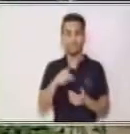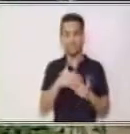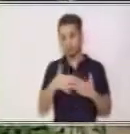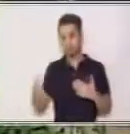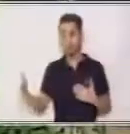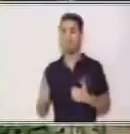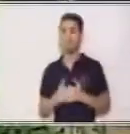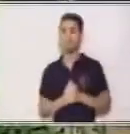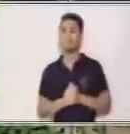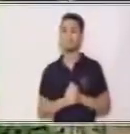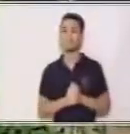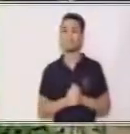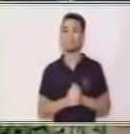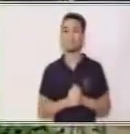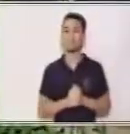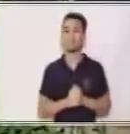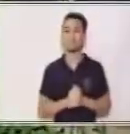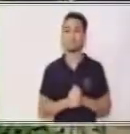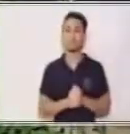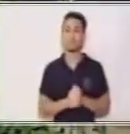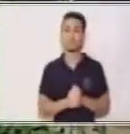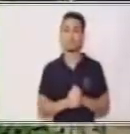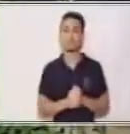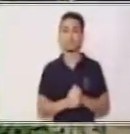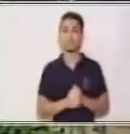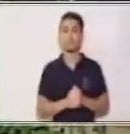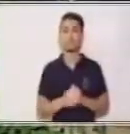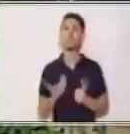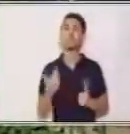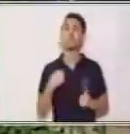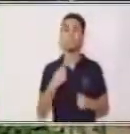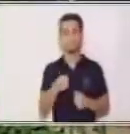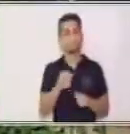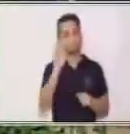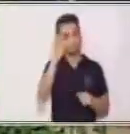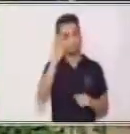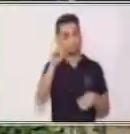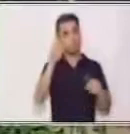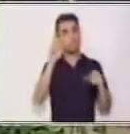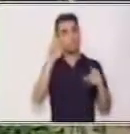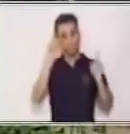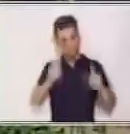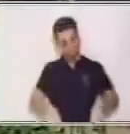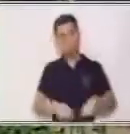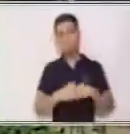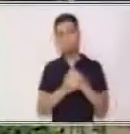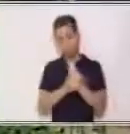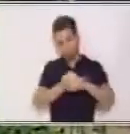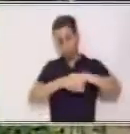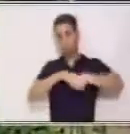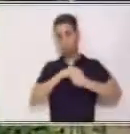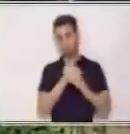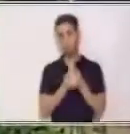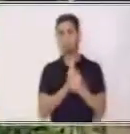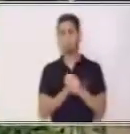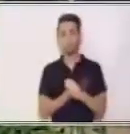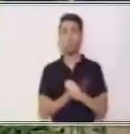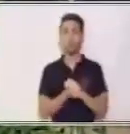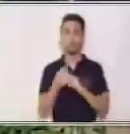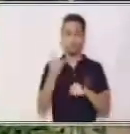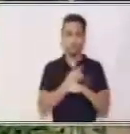hoy. Y te recomendamos siempre, por favor, lavarte las manos, utiliza gel